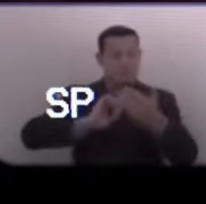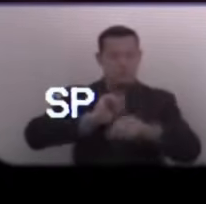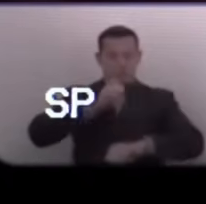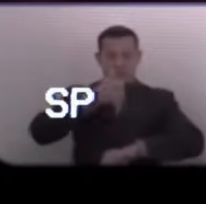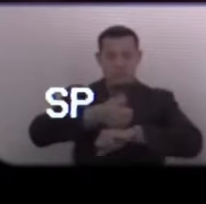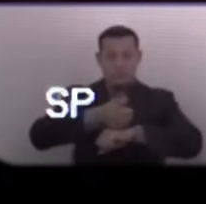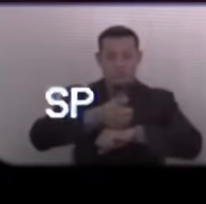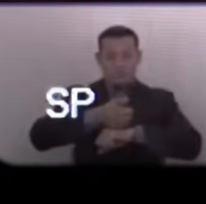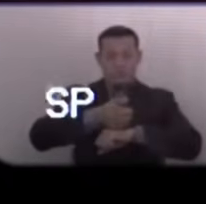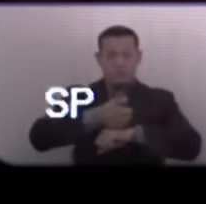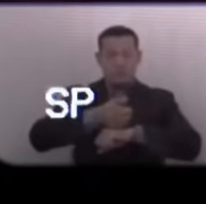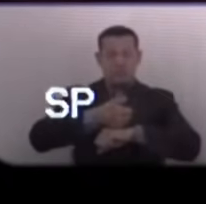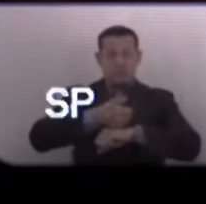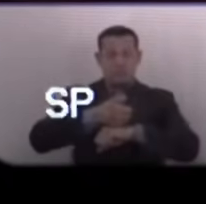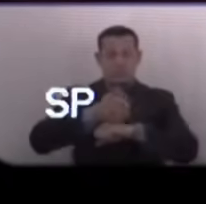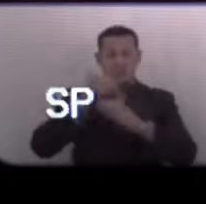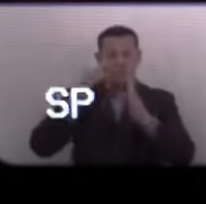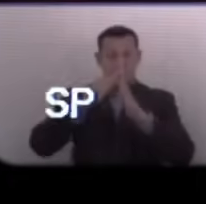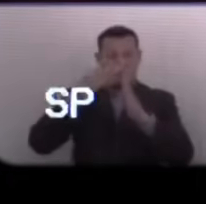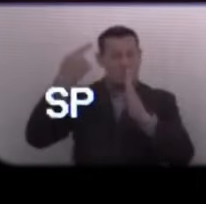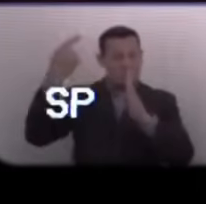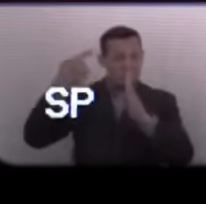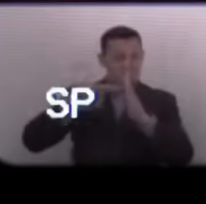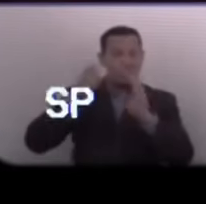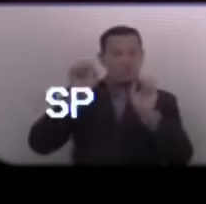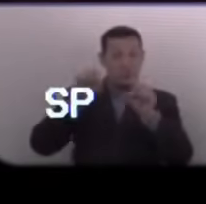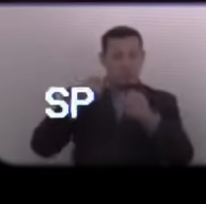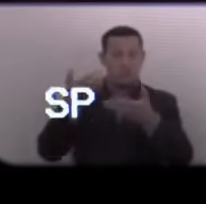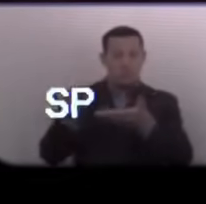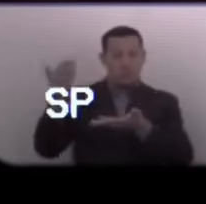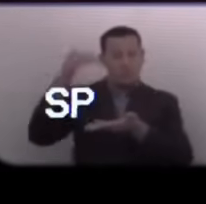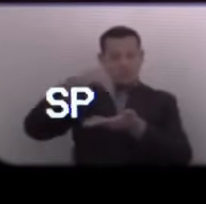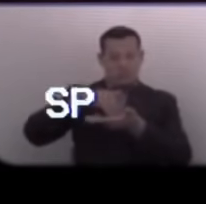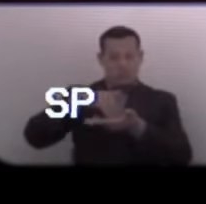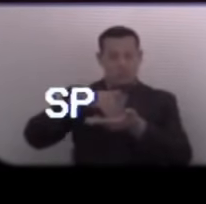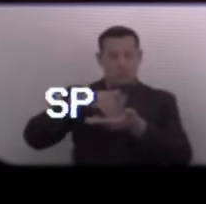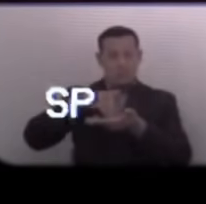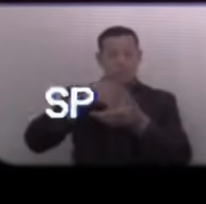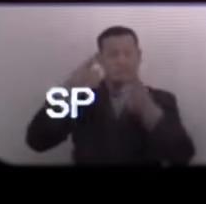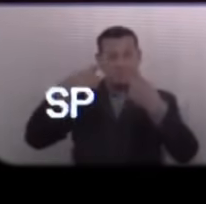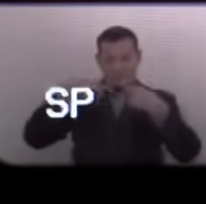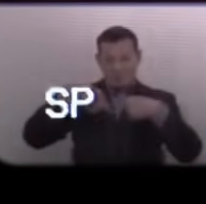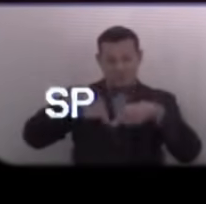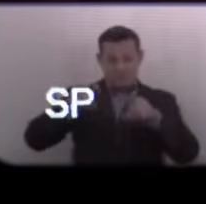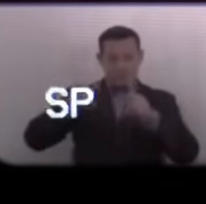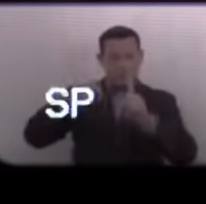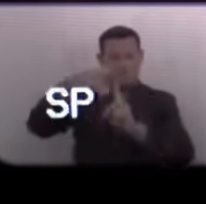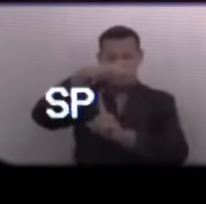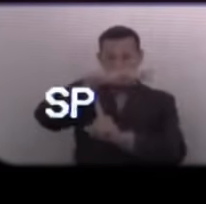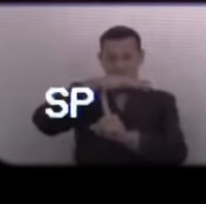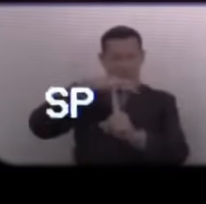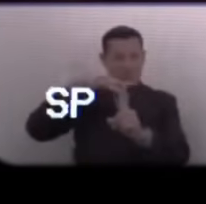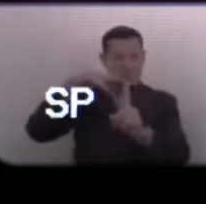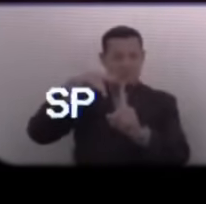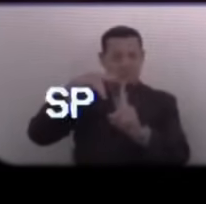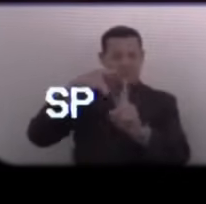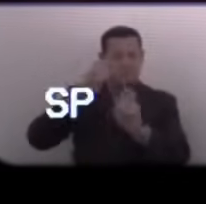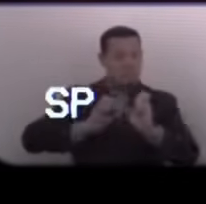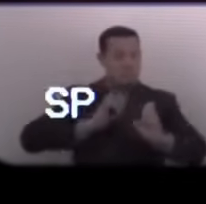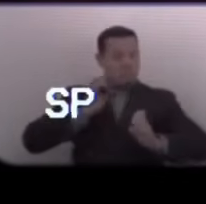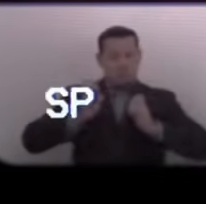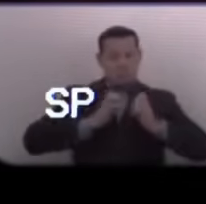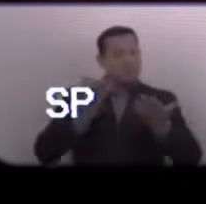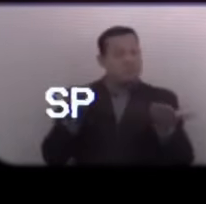establece que el régimen de excepción se puede renovar si continúan las circunstancias que lo